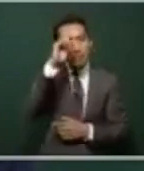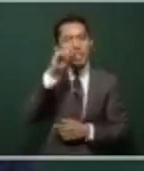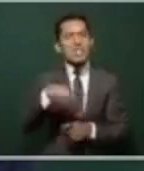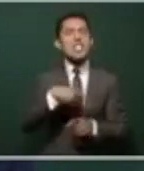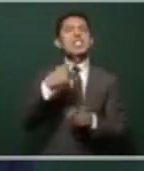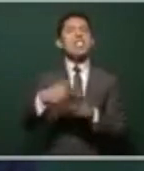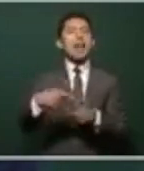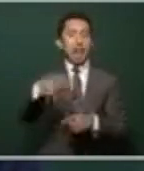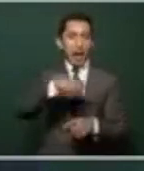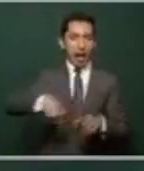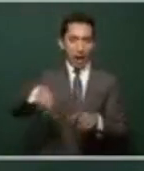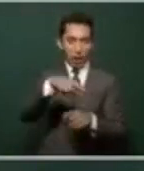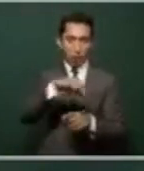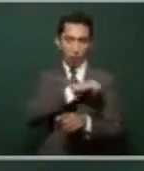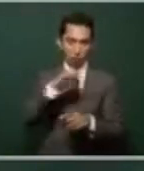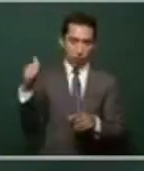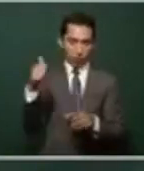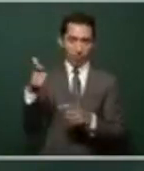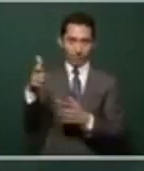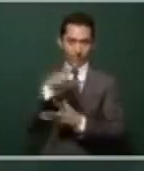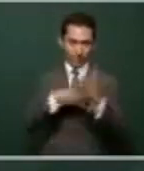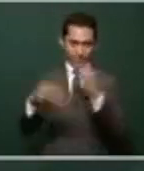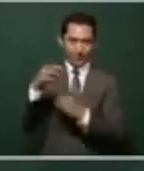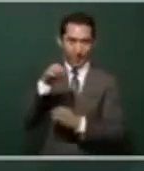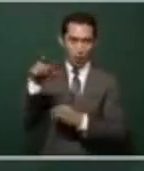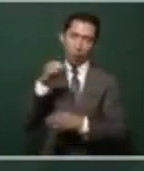financieros internacionales.